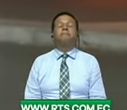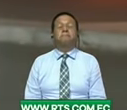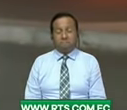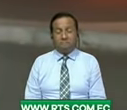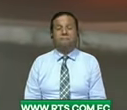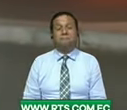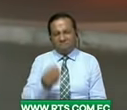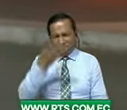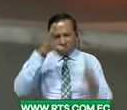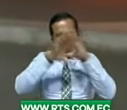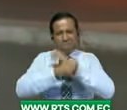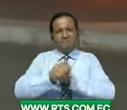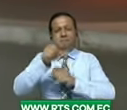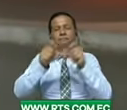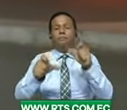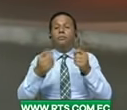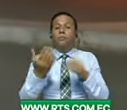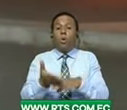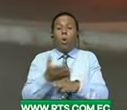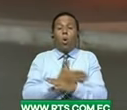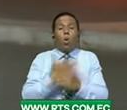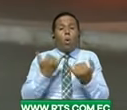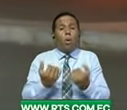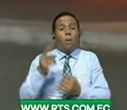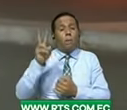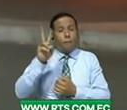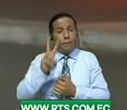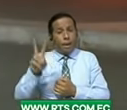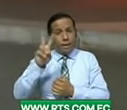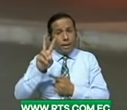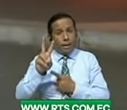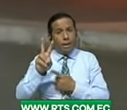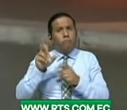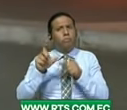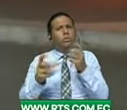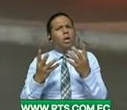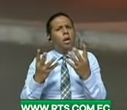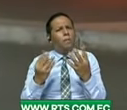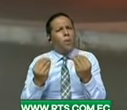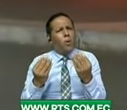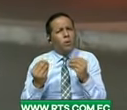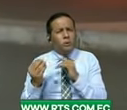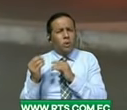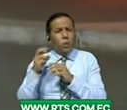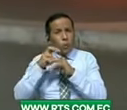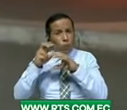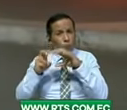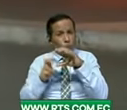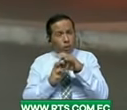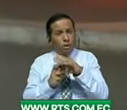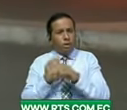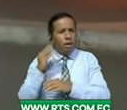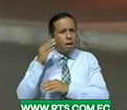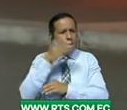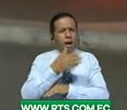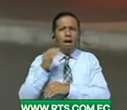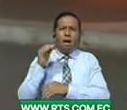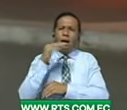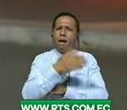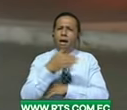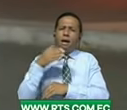Televidentes, muy buenas noches. Desde las primeras horas de este viernes, cientos de miles de turistas empiezan a llegar al Cantón